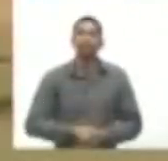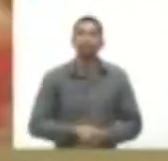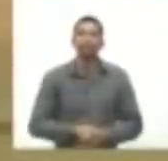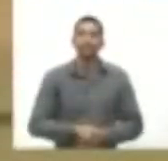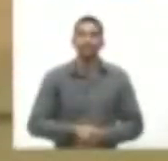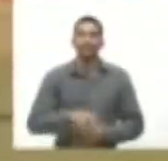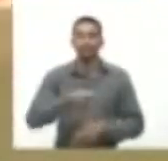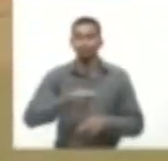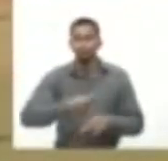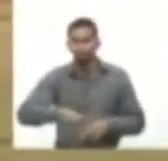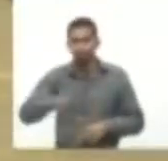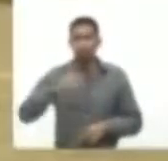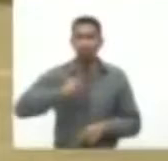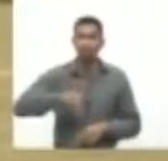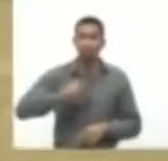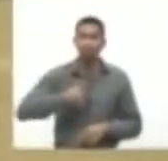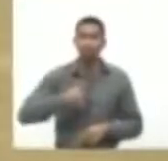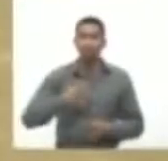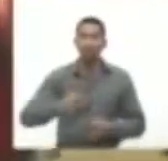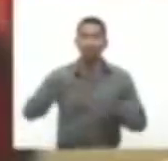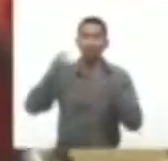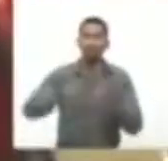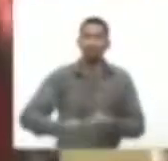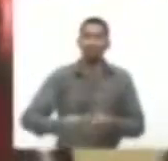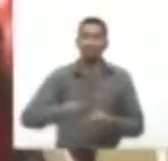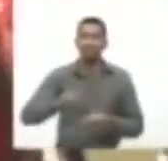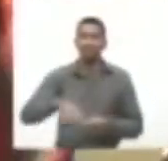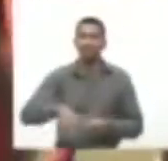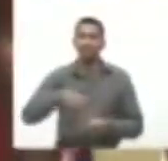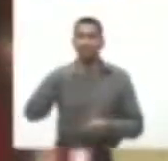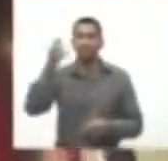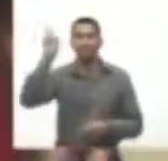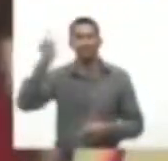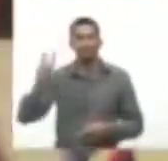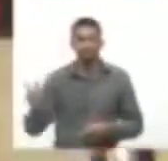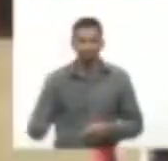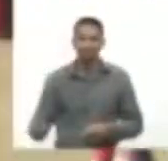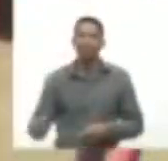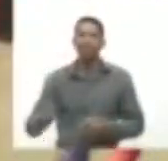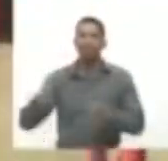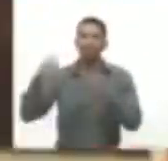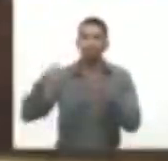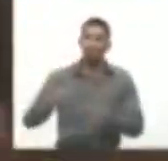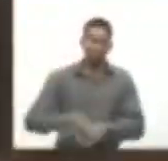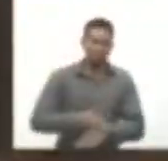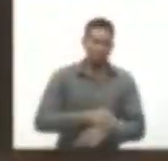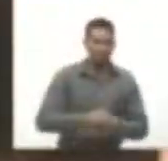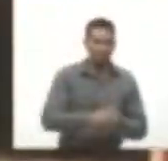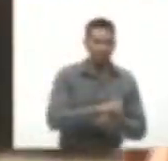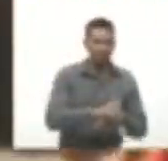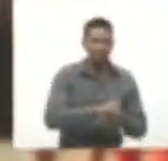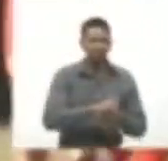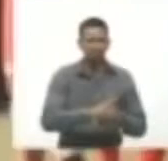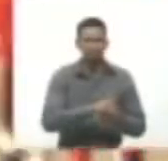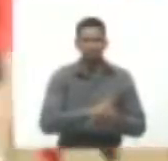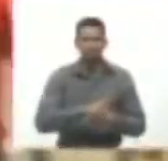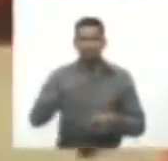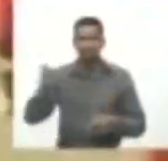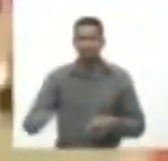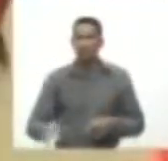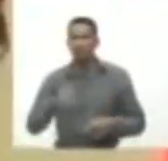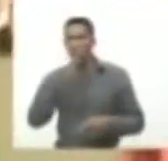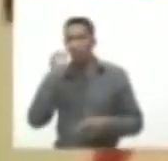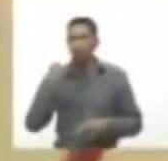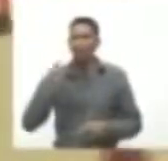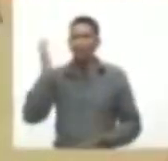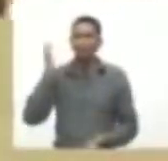duelo de este martes en Cartagena ante Carabobo. En la práctica del equipo rojiblanco entrenó con normalidad el volante James Sánchez, lesionado en el juego